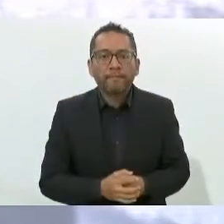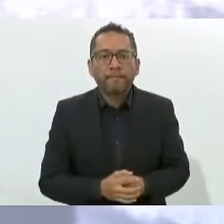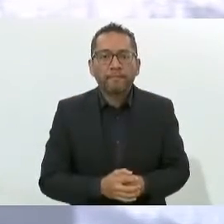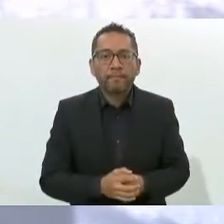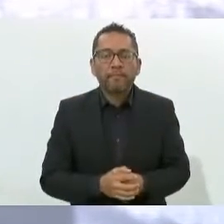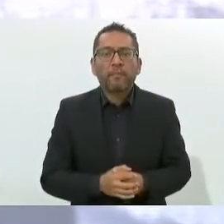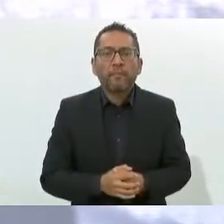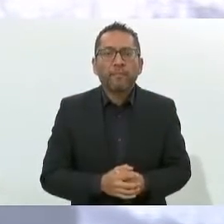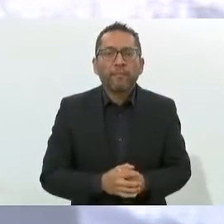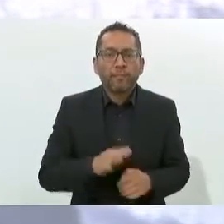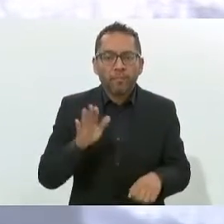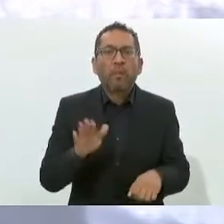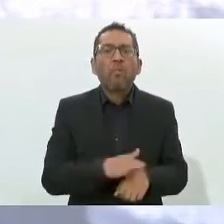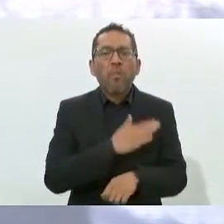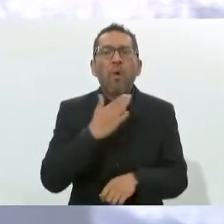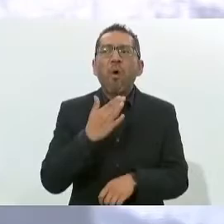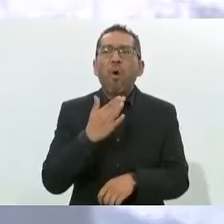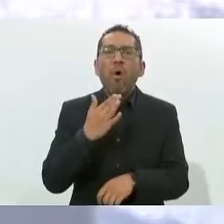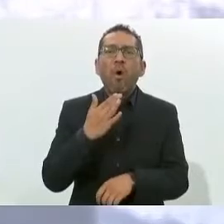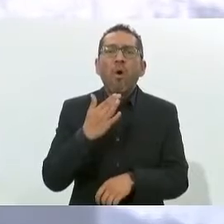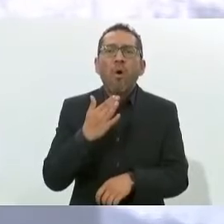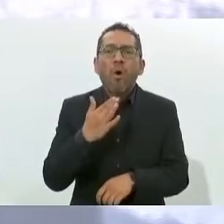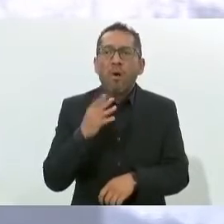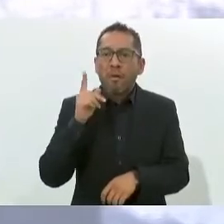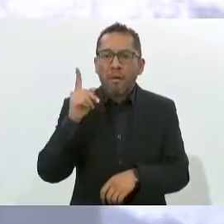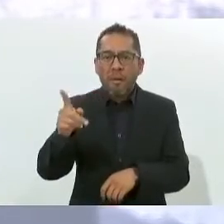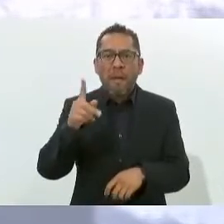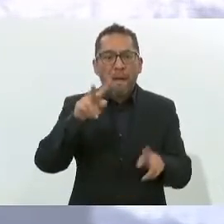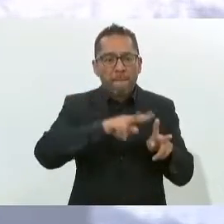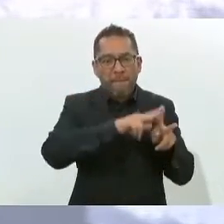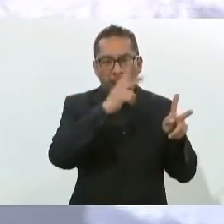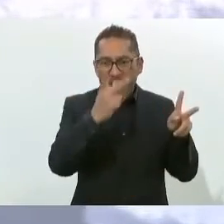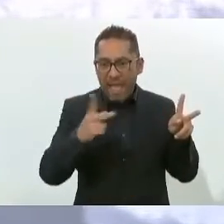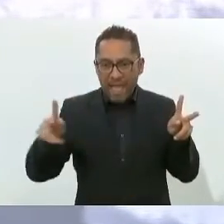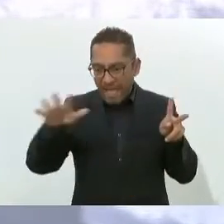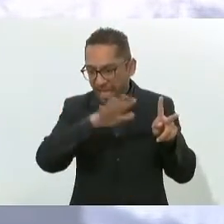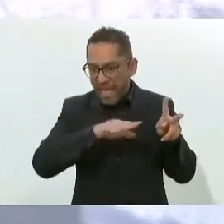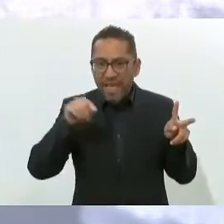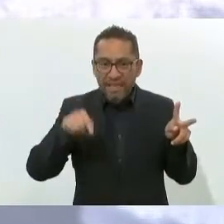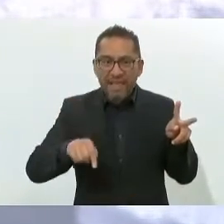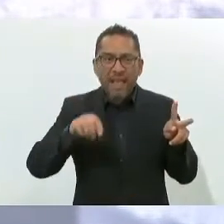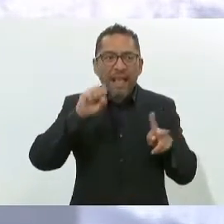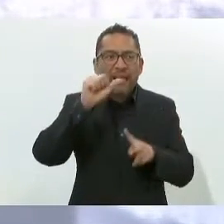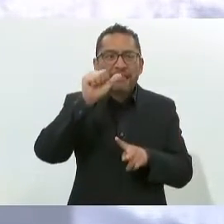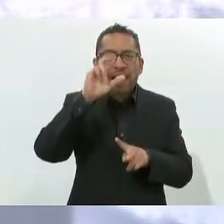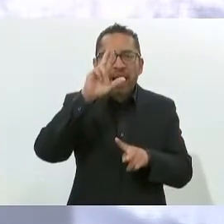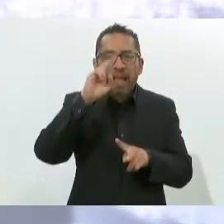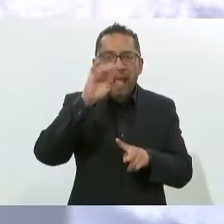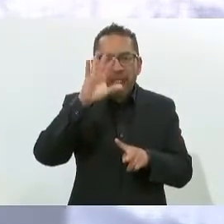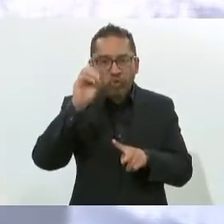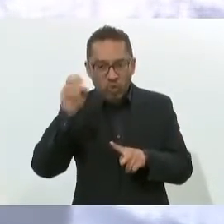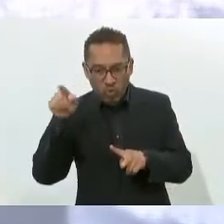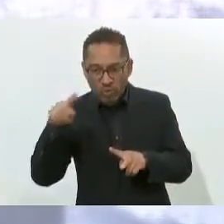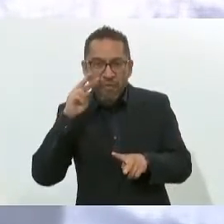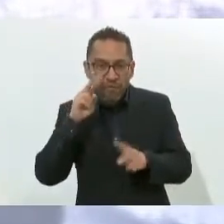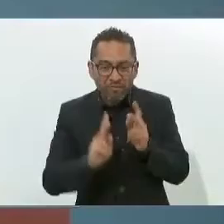sargazo que invadía las playas del Caribe, y veían